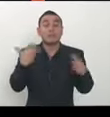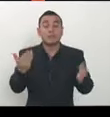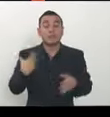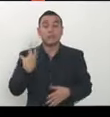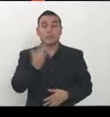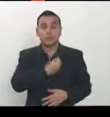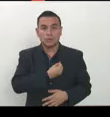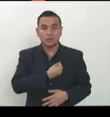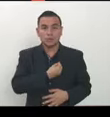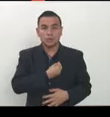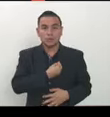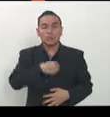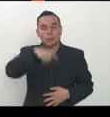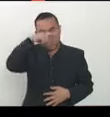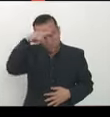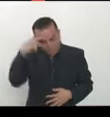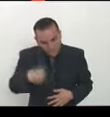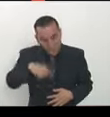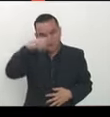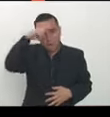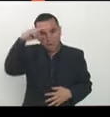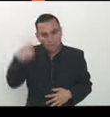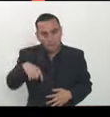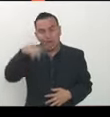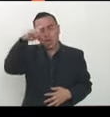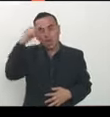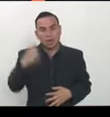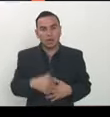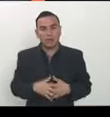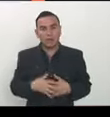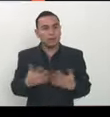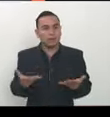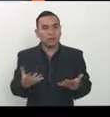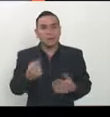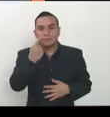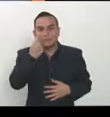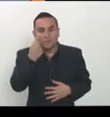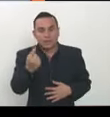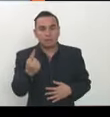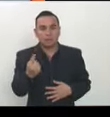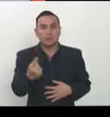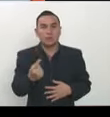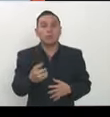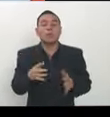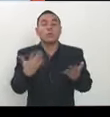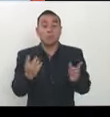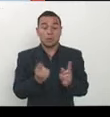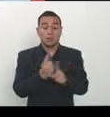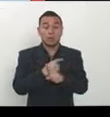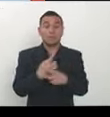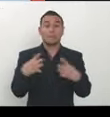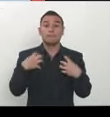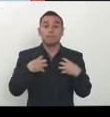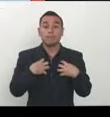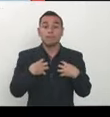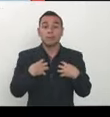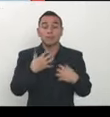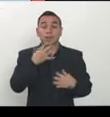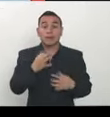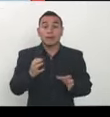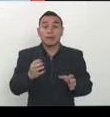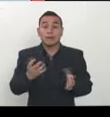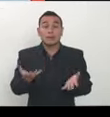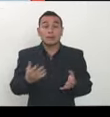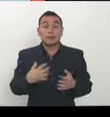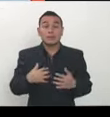nosotros vamos a trabajar de guardia y estamos viendo cómo ha cambiado nuestra vida. Y me emociono cuando te